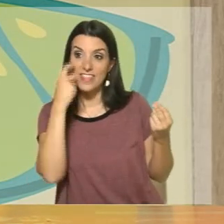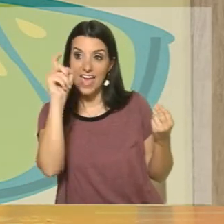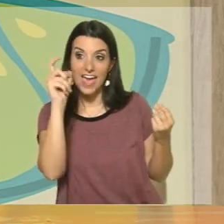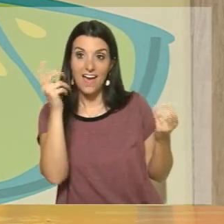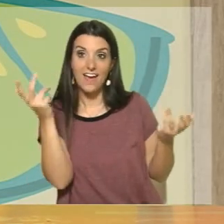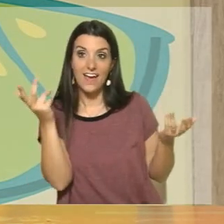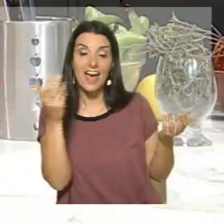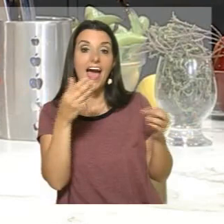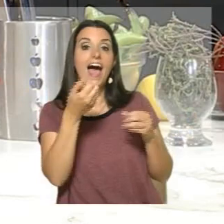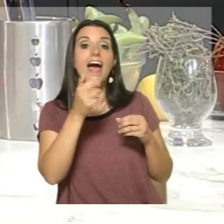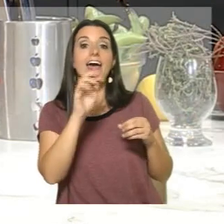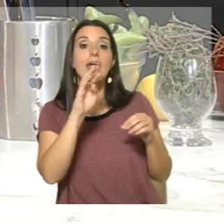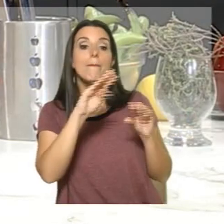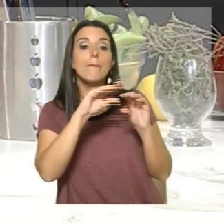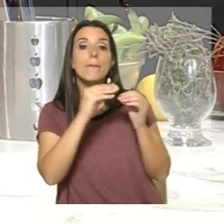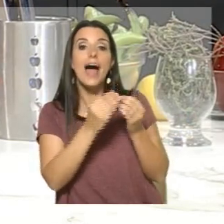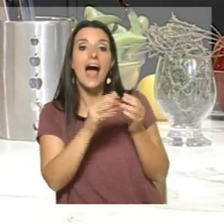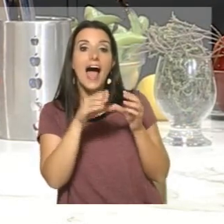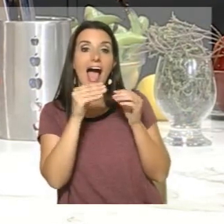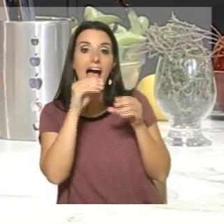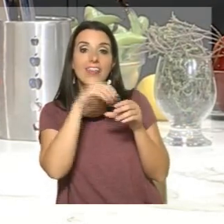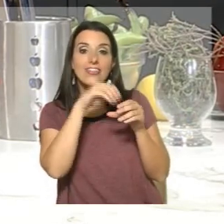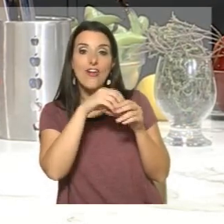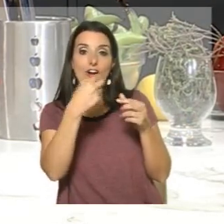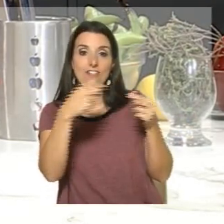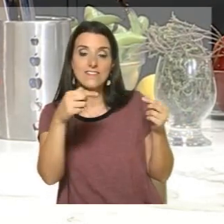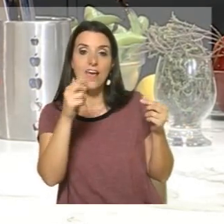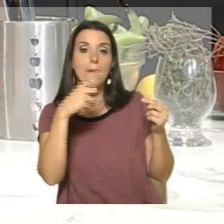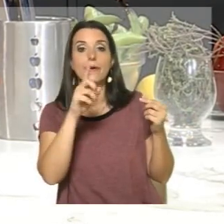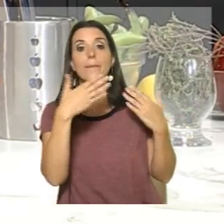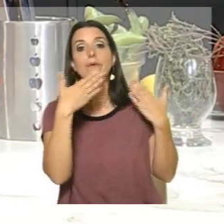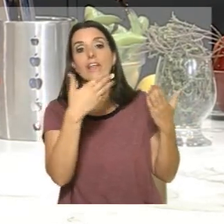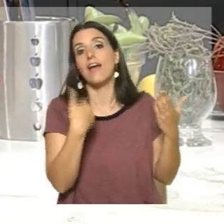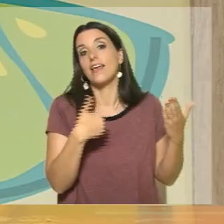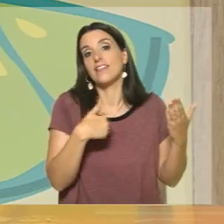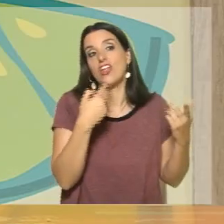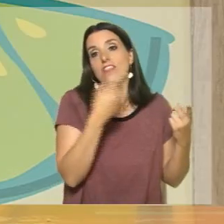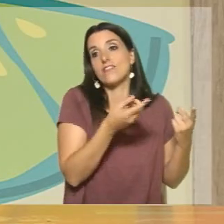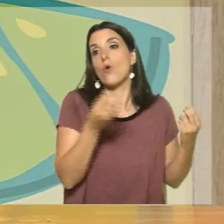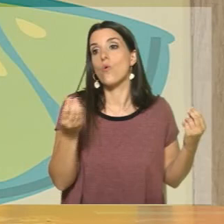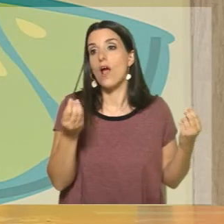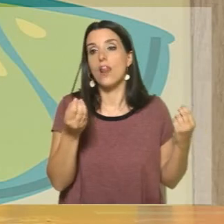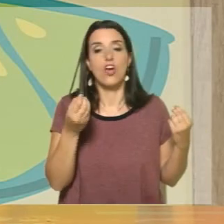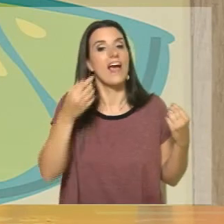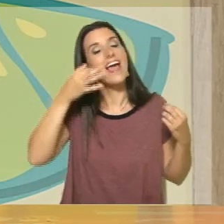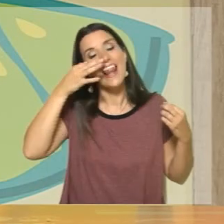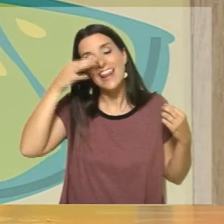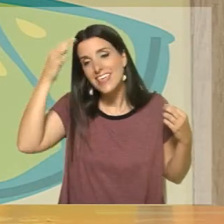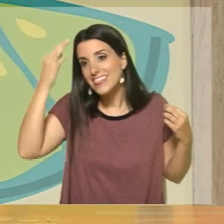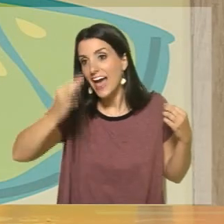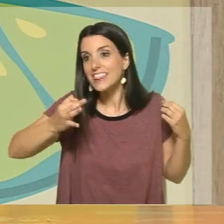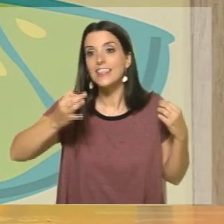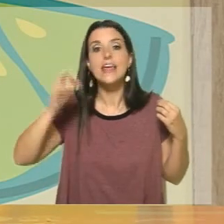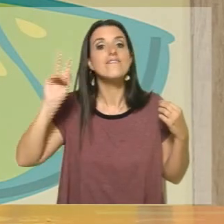No, dulce de leche es uruguayo, ¿qué dice? Porque lo decimos nosotros, pero le preguntas al argentino y te va a decir. Claro, no,